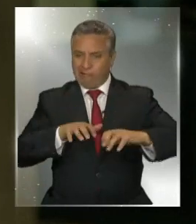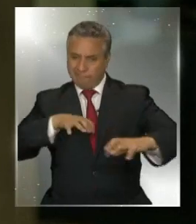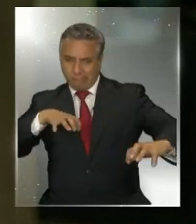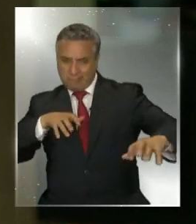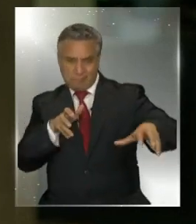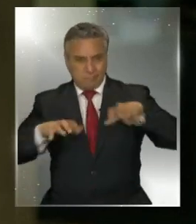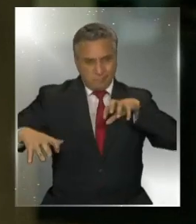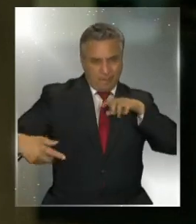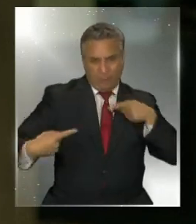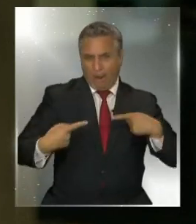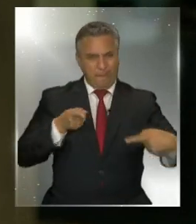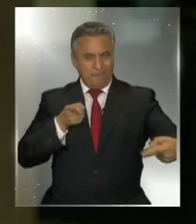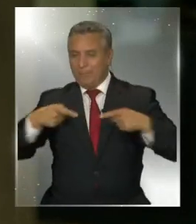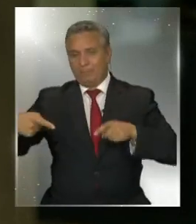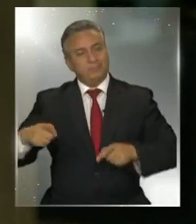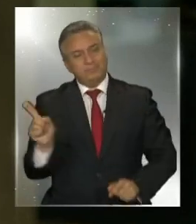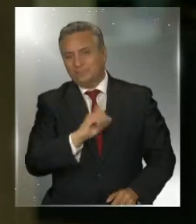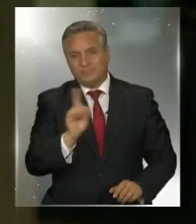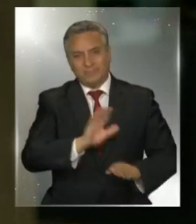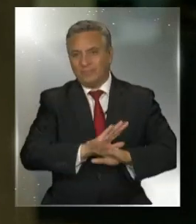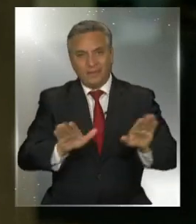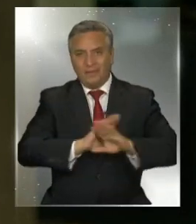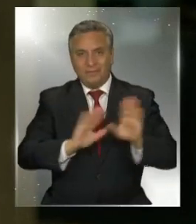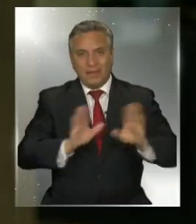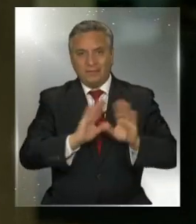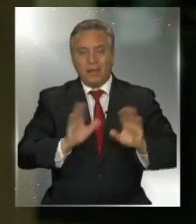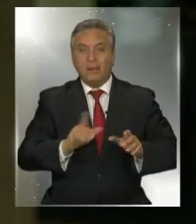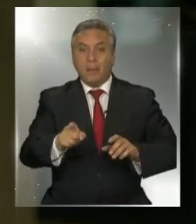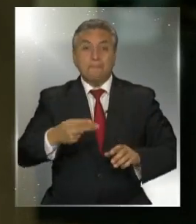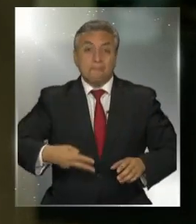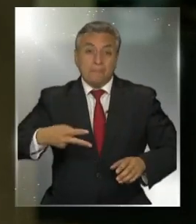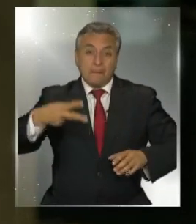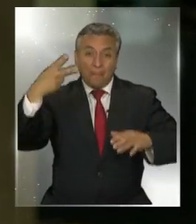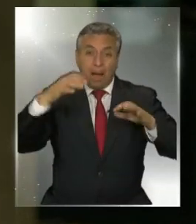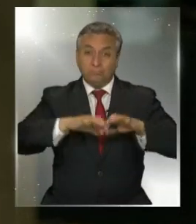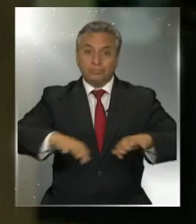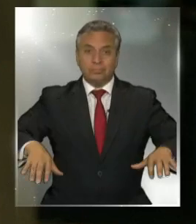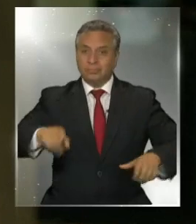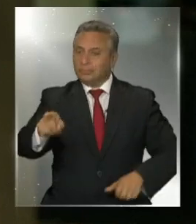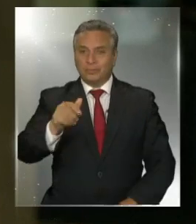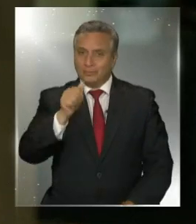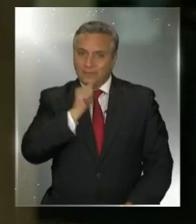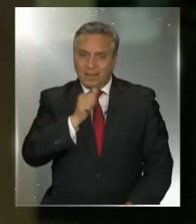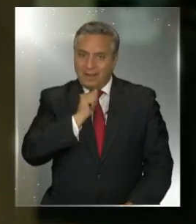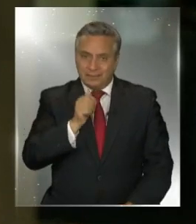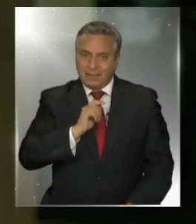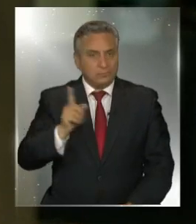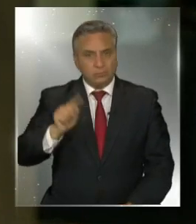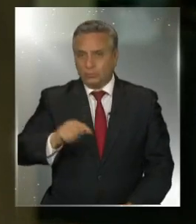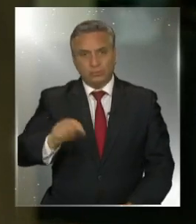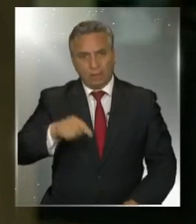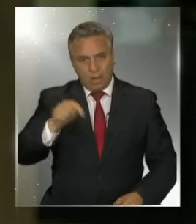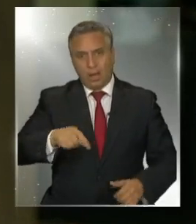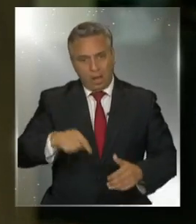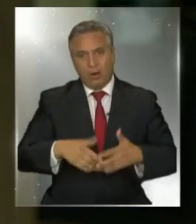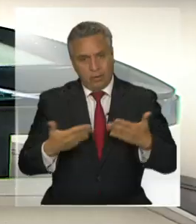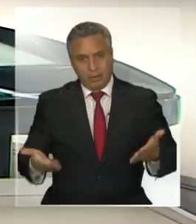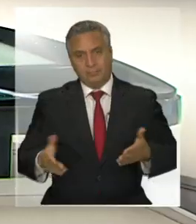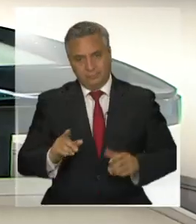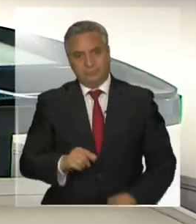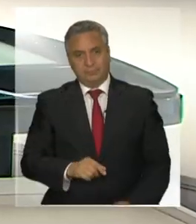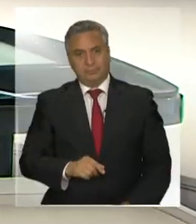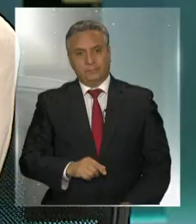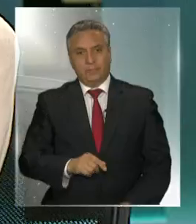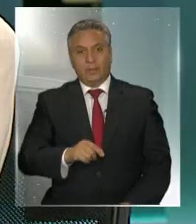el que sigue exacerbando la polarización quiero que no está en su sano juicio y sería tremendamente responsable nos vayamos